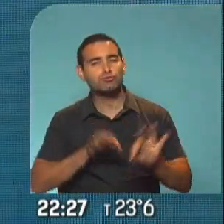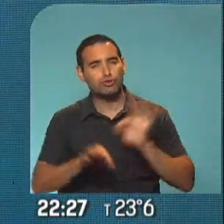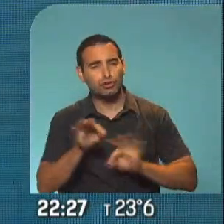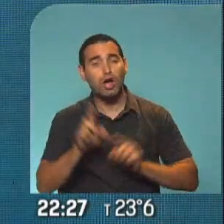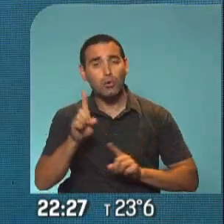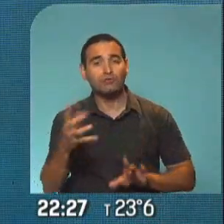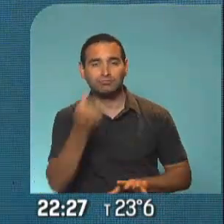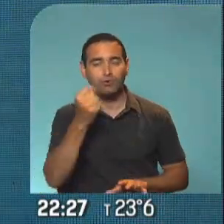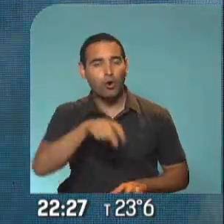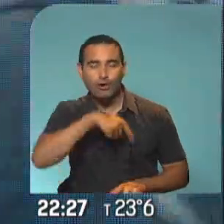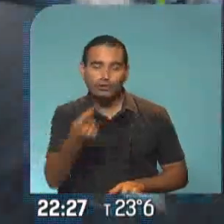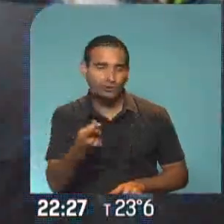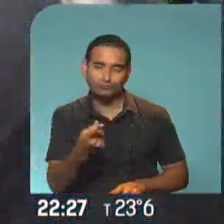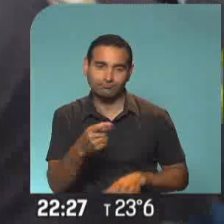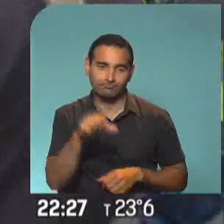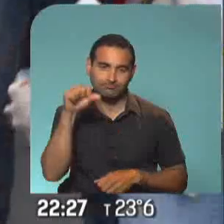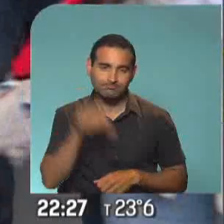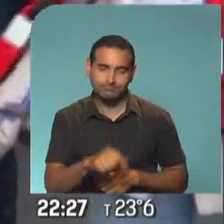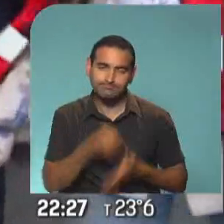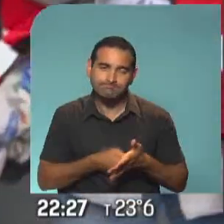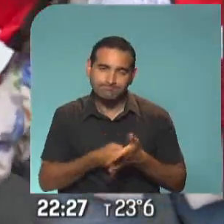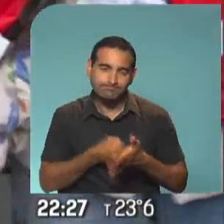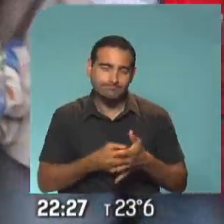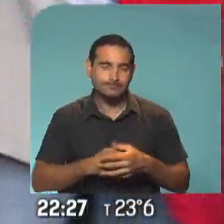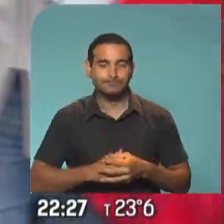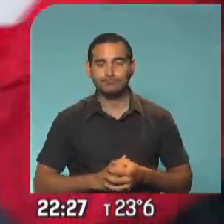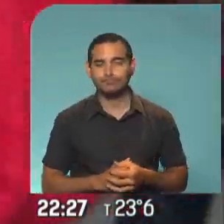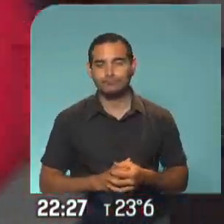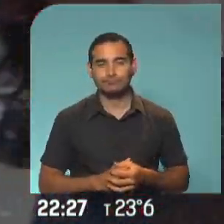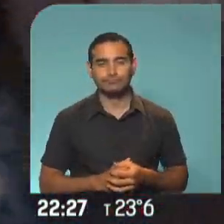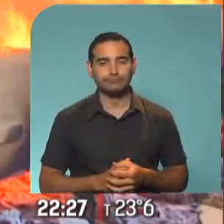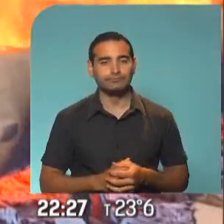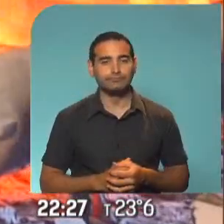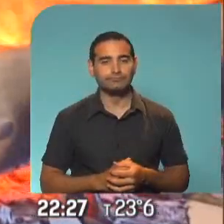pudo concretar y otros los está intentando.